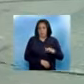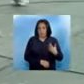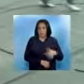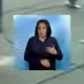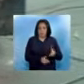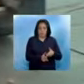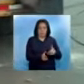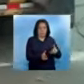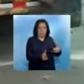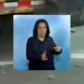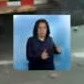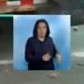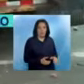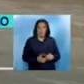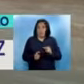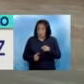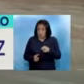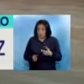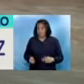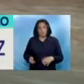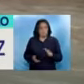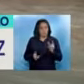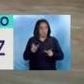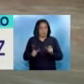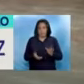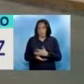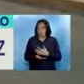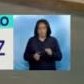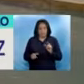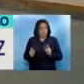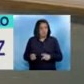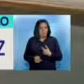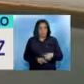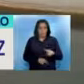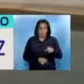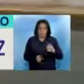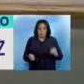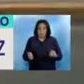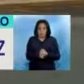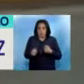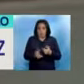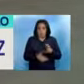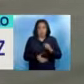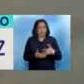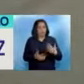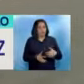Aunque no hubo personas heridas, este accidente generó gran caos vehicular.